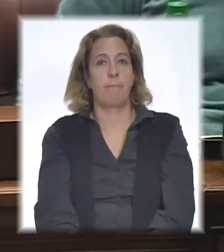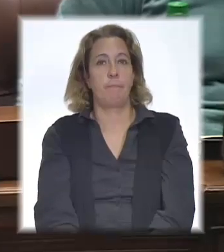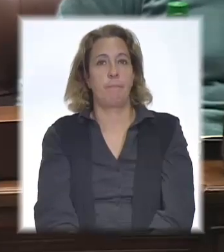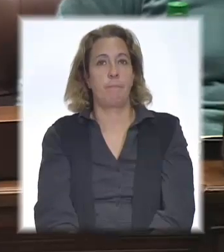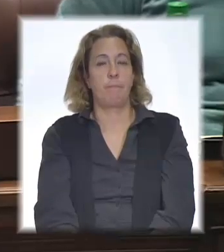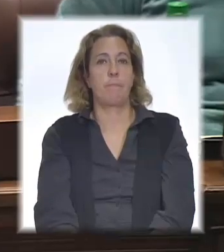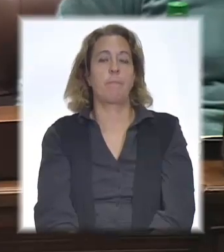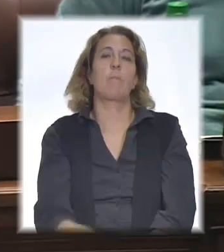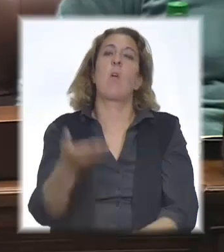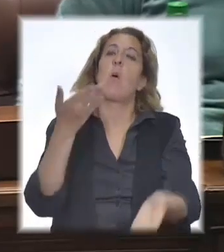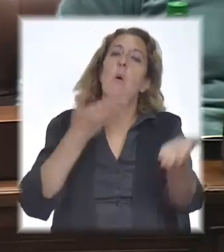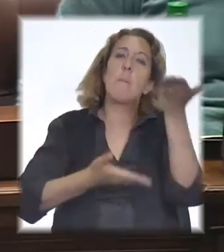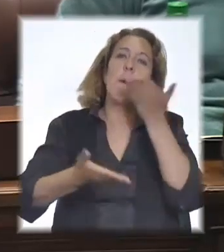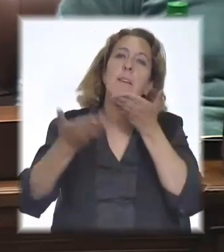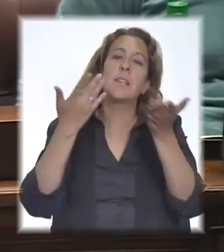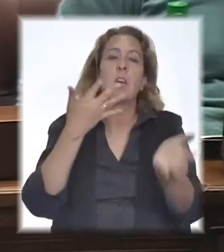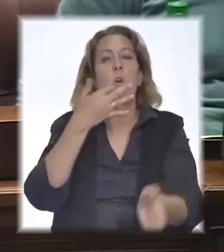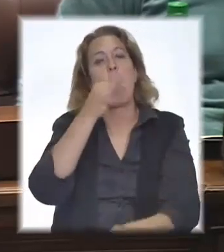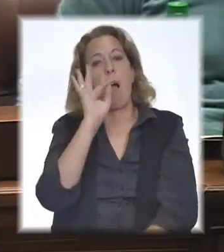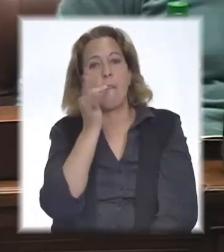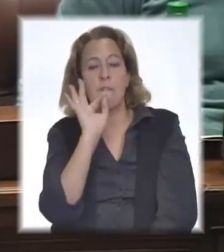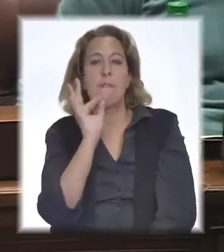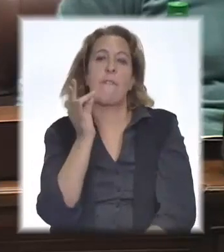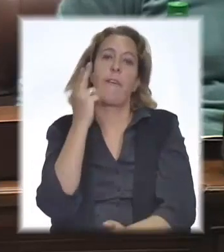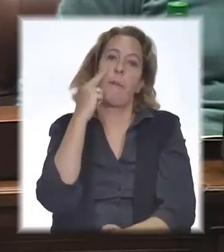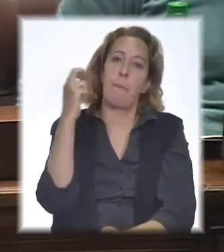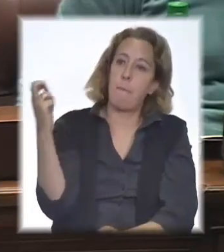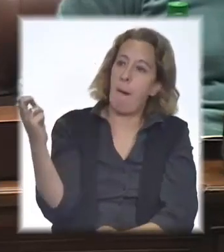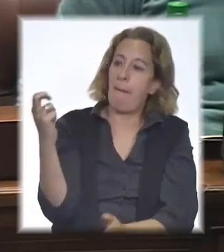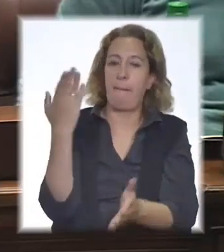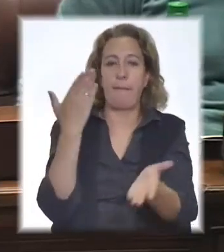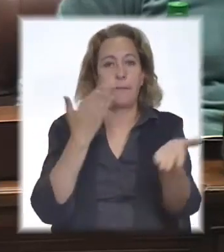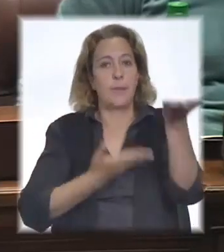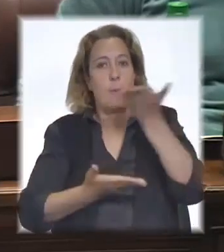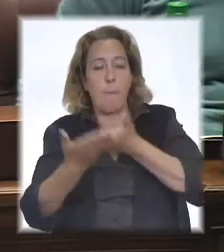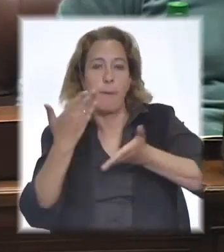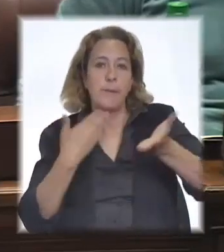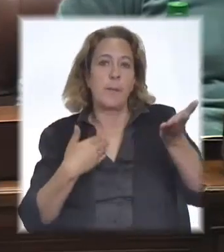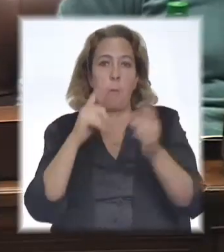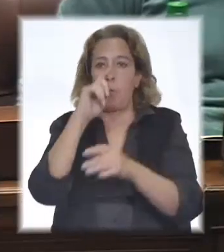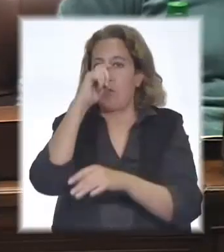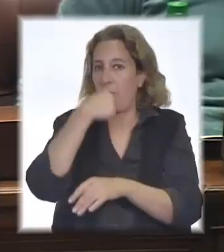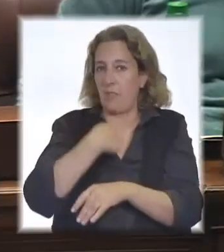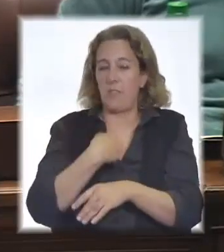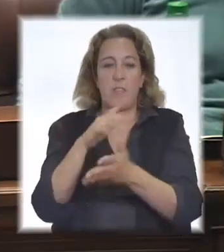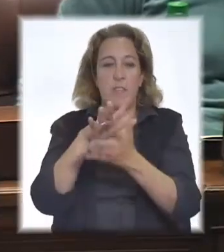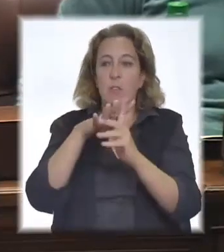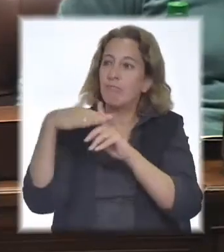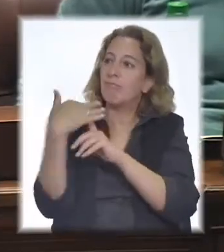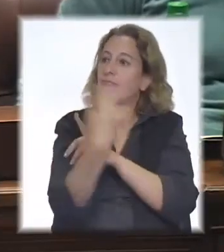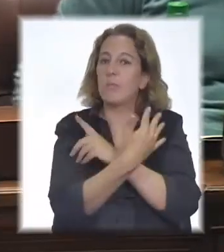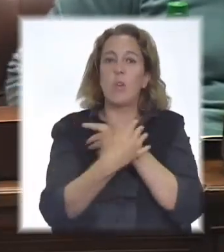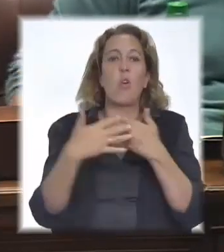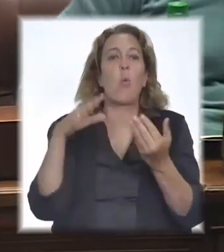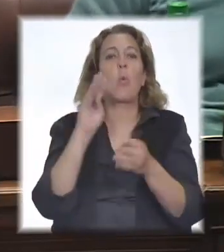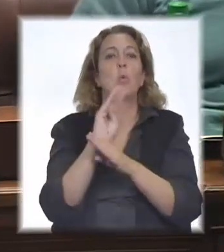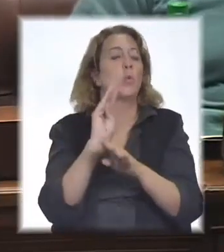compartieron cafés bares compartieron un montevideo un ambiente cultural determinado